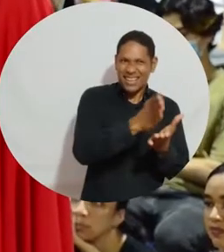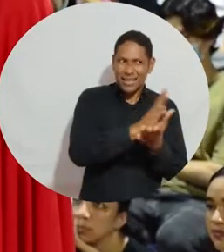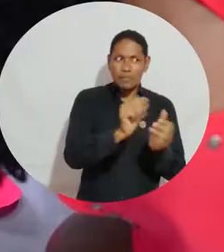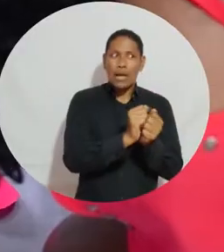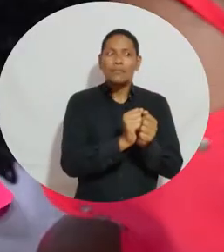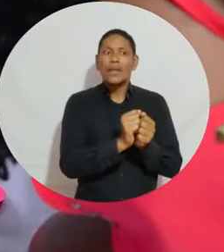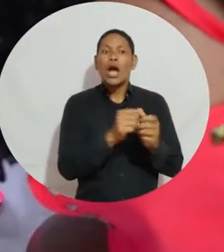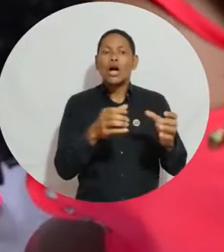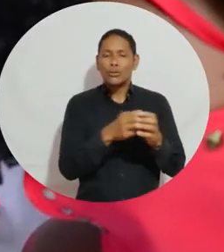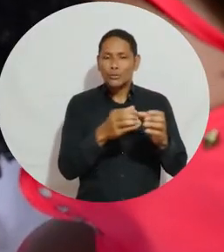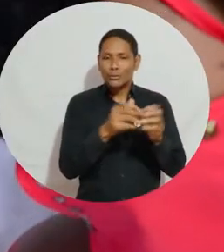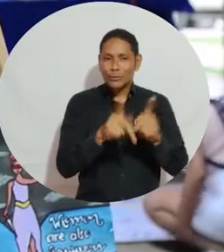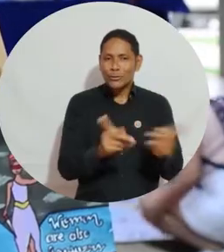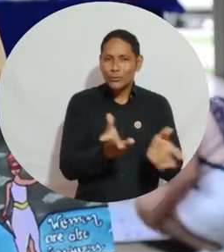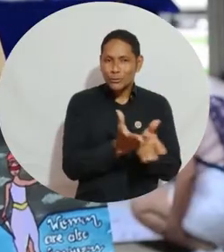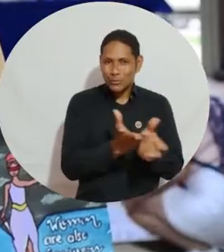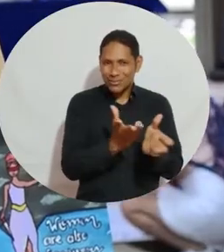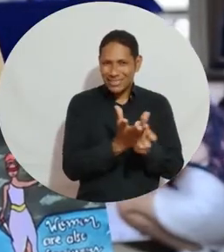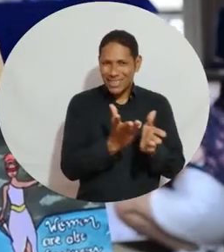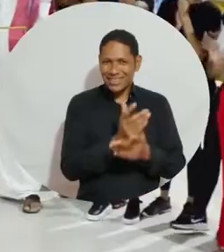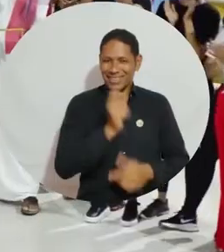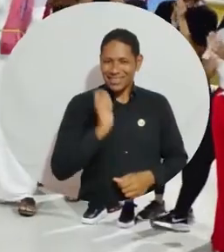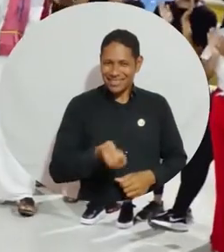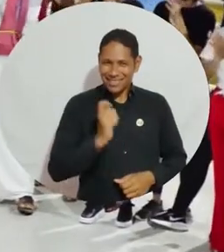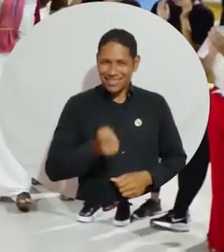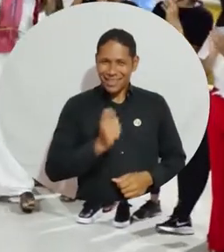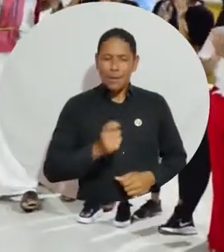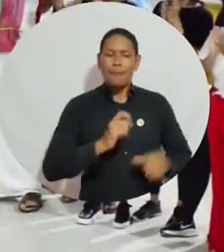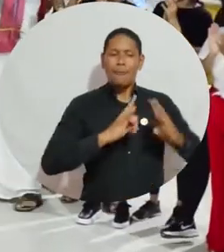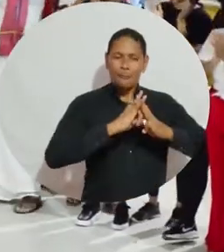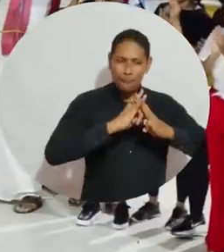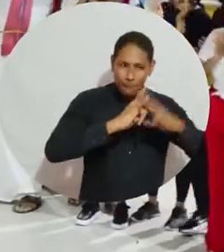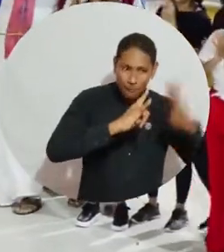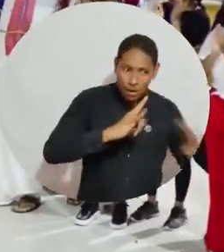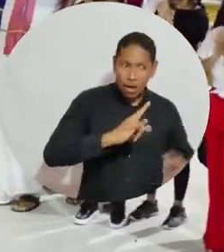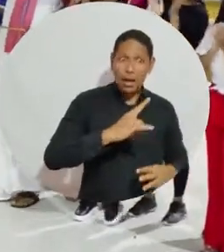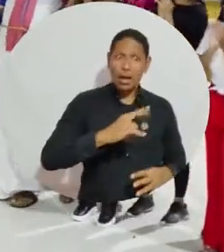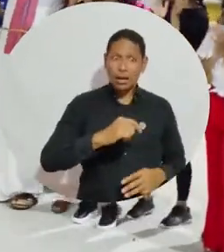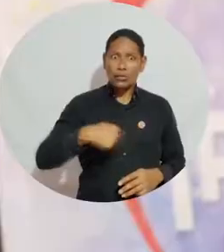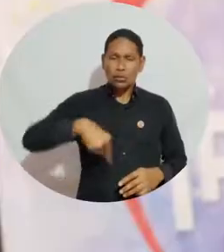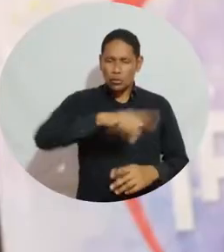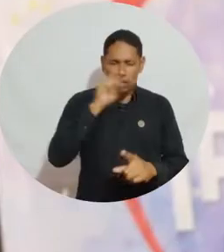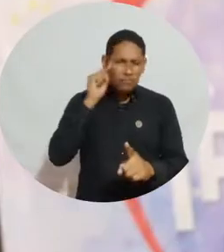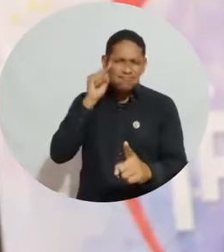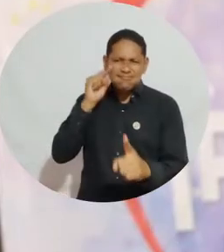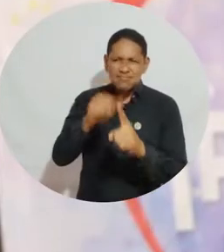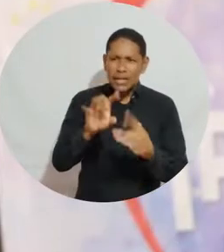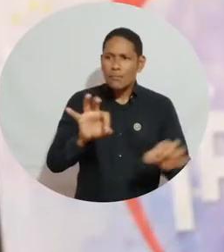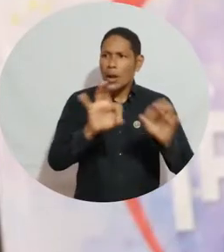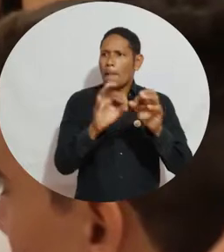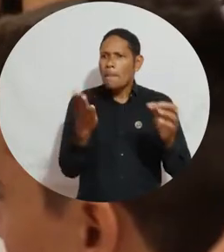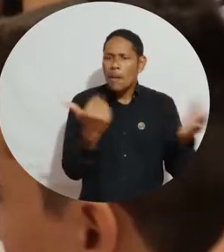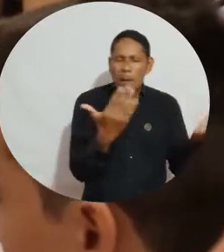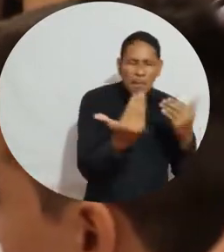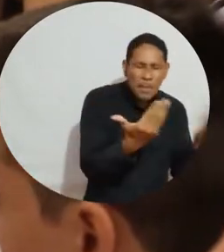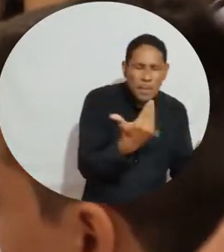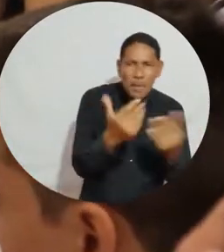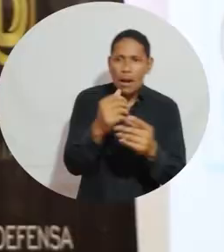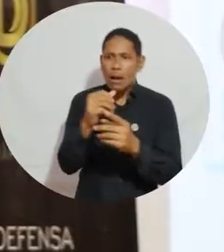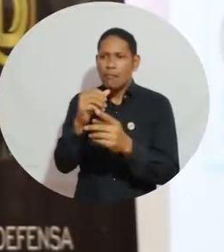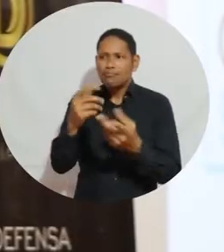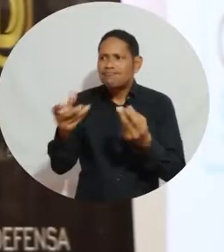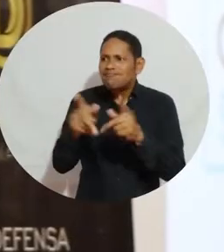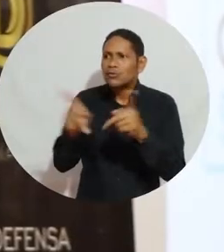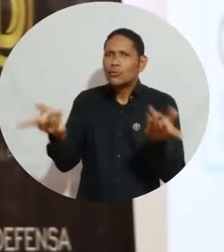liderada por esta unidad académica y la Asociación de Estudiantes de Derecho de la Universidad del Magdalena, cuyo objetivo principal